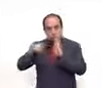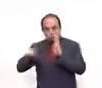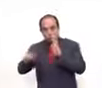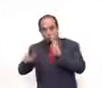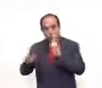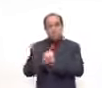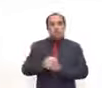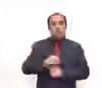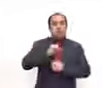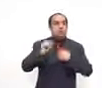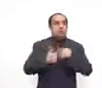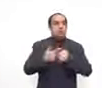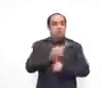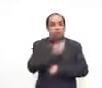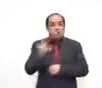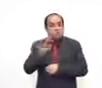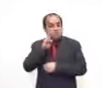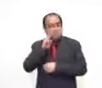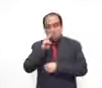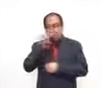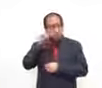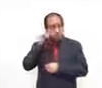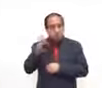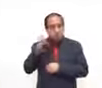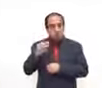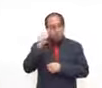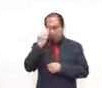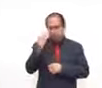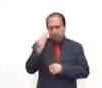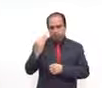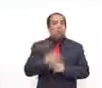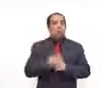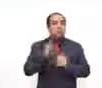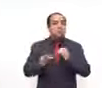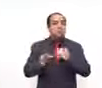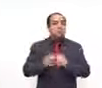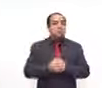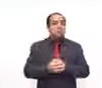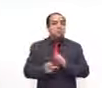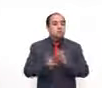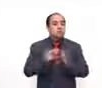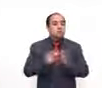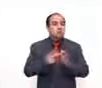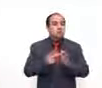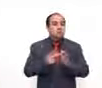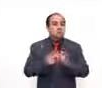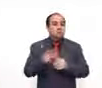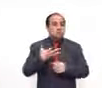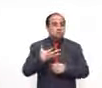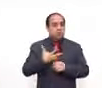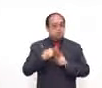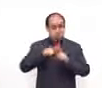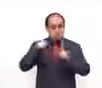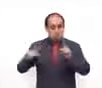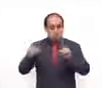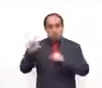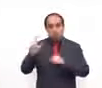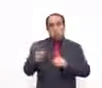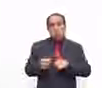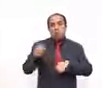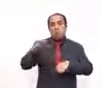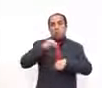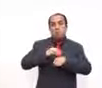ver en mucho tiempo. Es más, la última vez que tuvimos una tendencia así fue más bien porque incrementamos las pruebas.